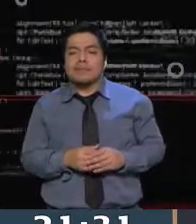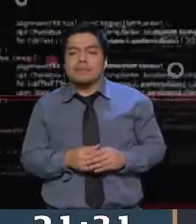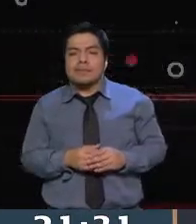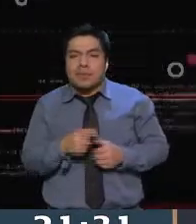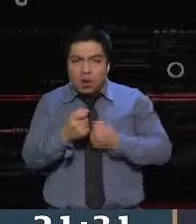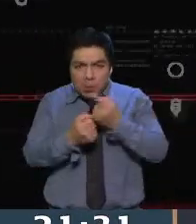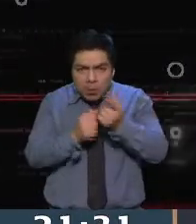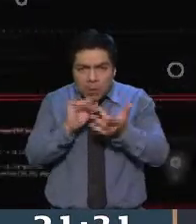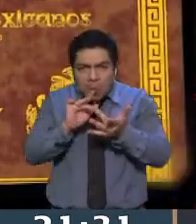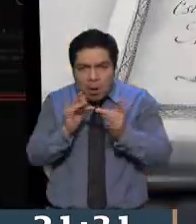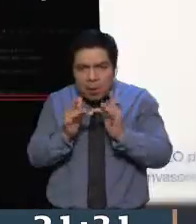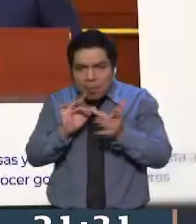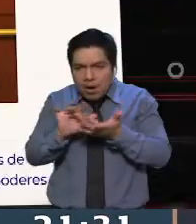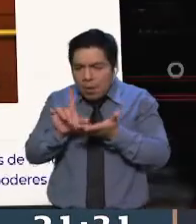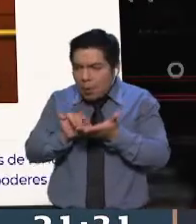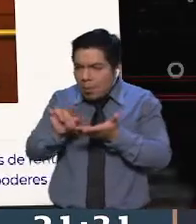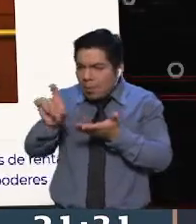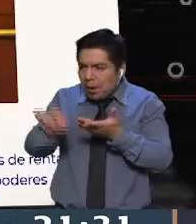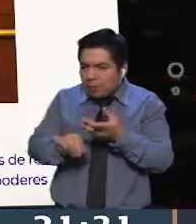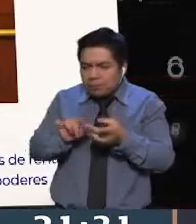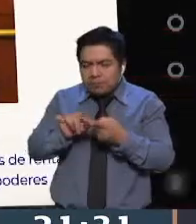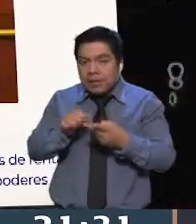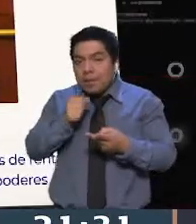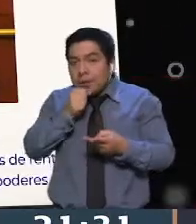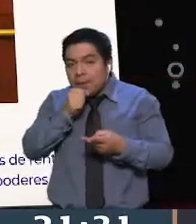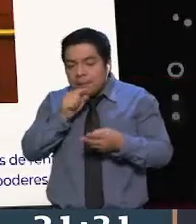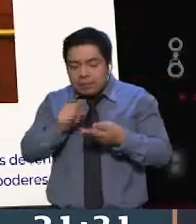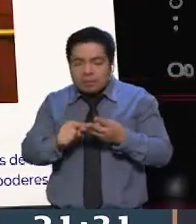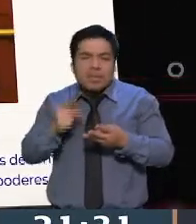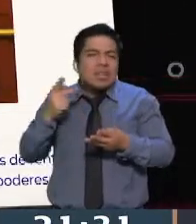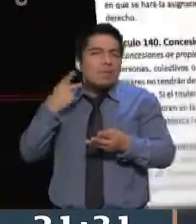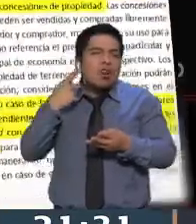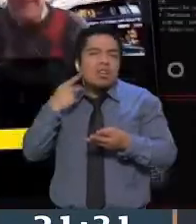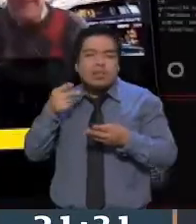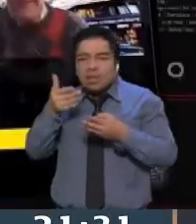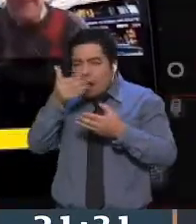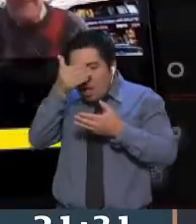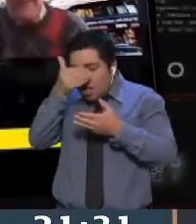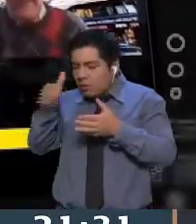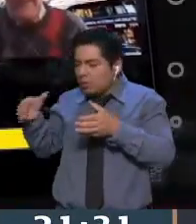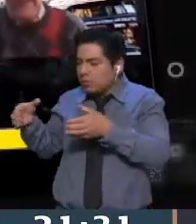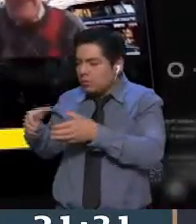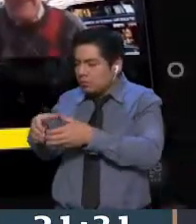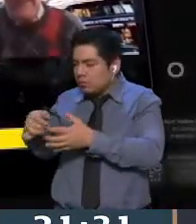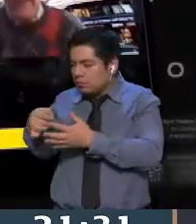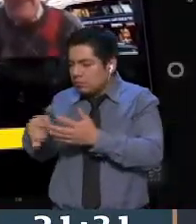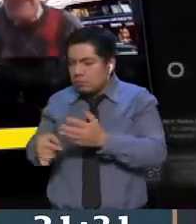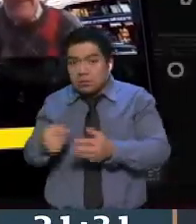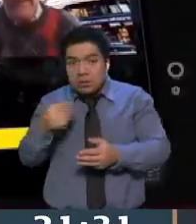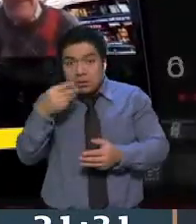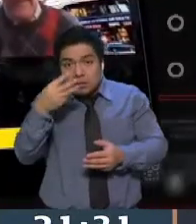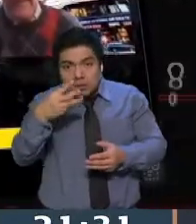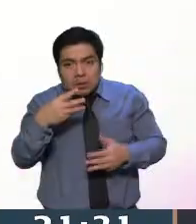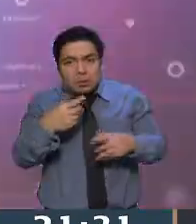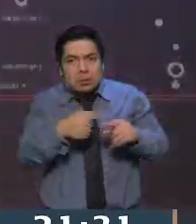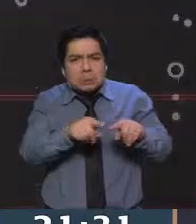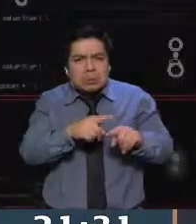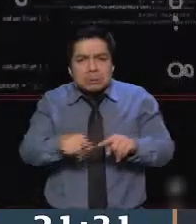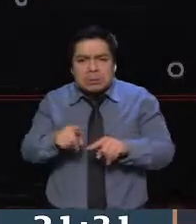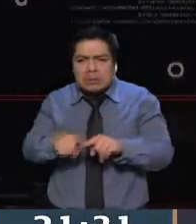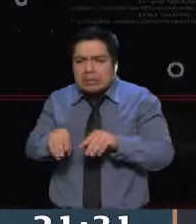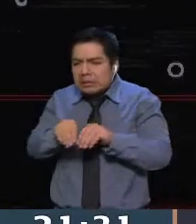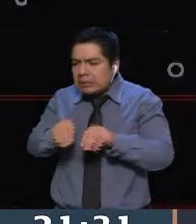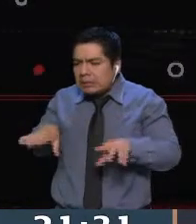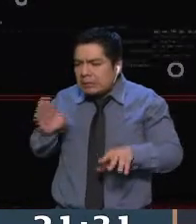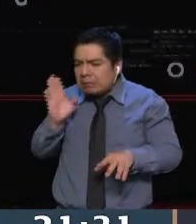Usuarios de redes sociales, comentaristas y políticos de oposición construyeron en 3 pasos una ola de desinformación